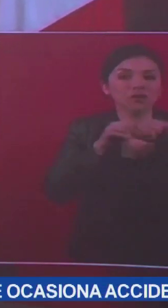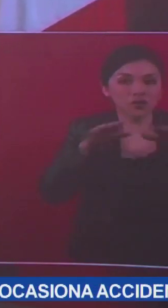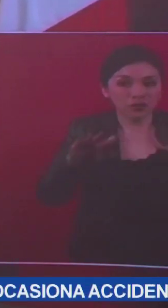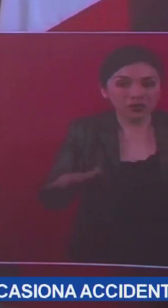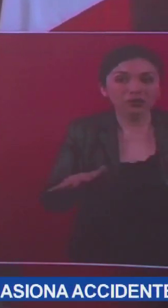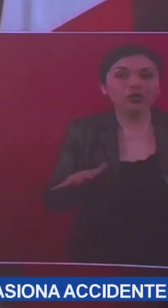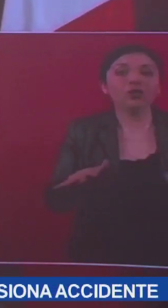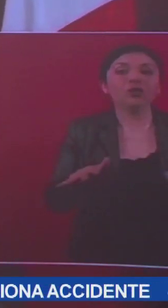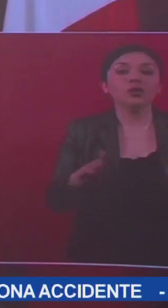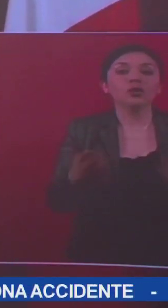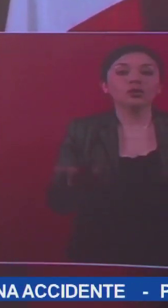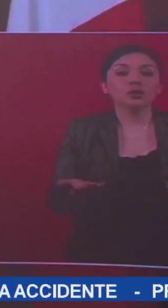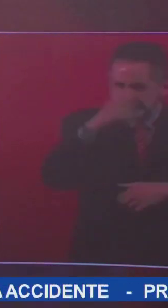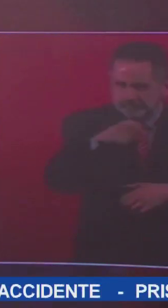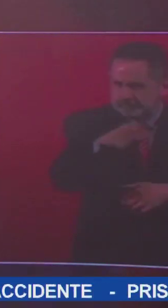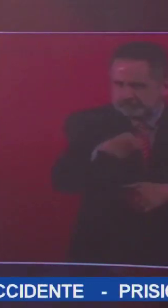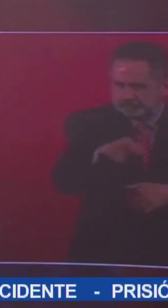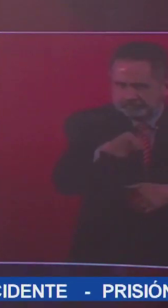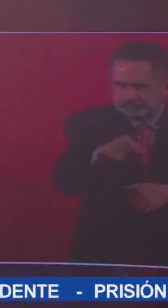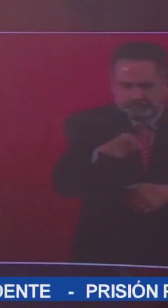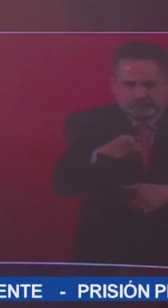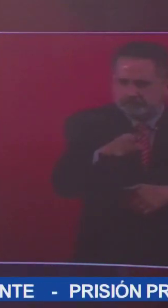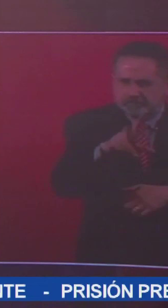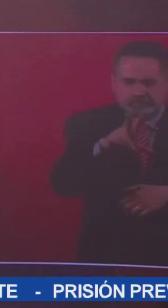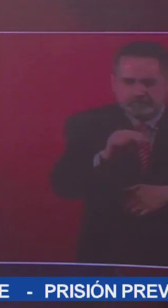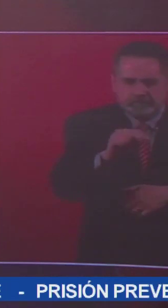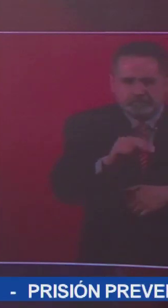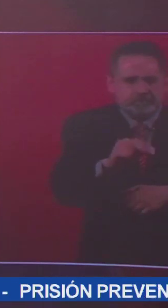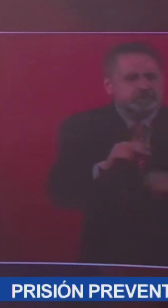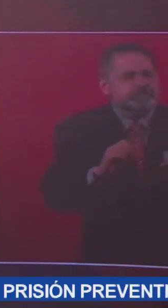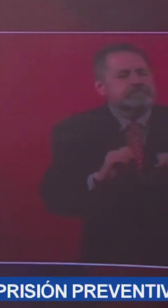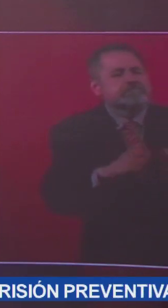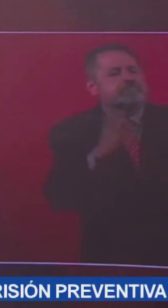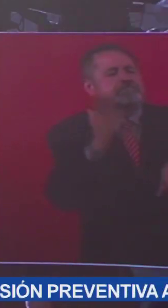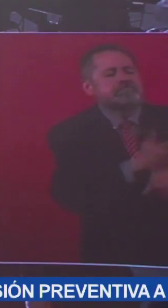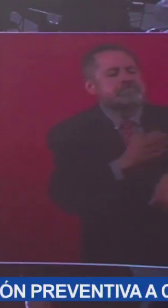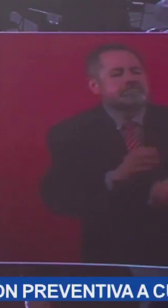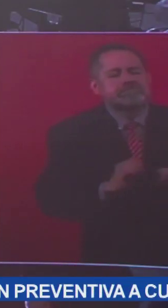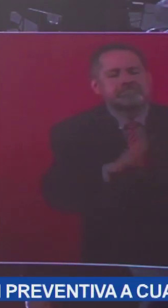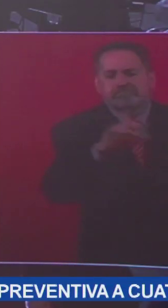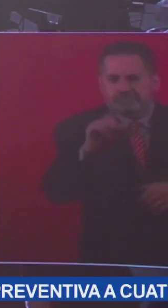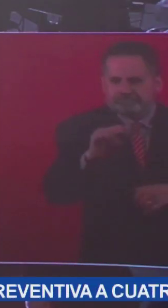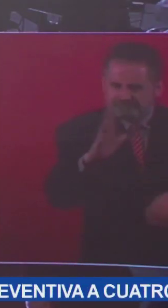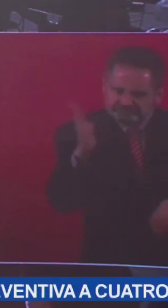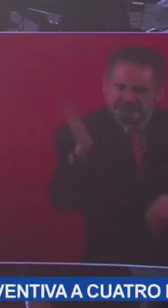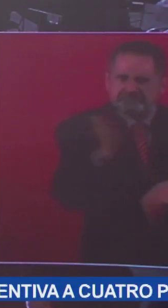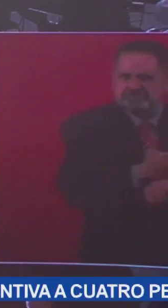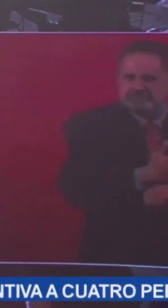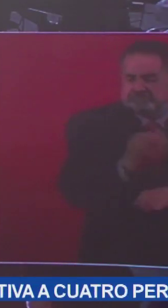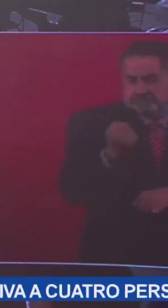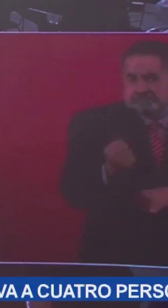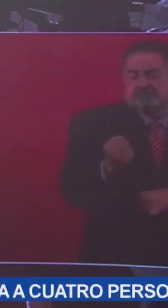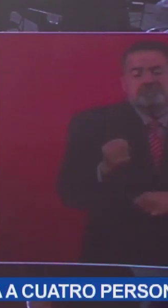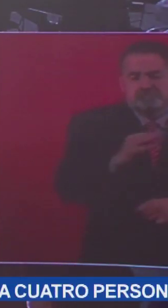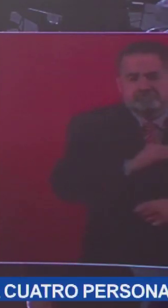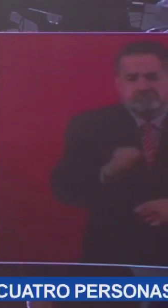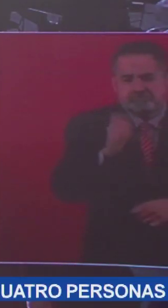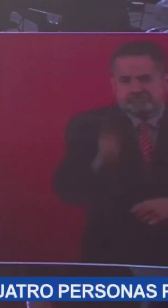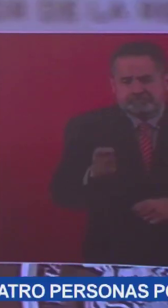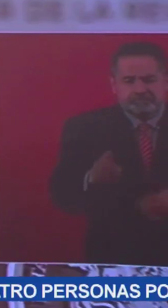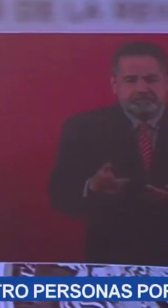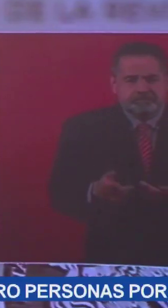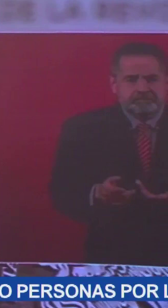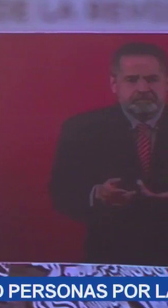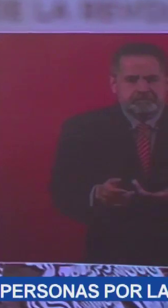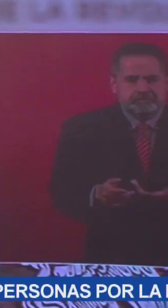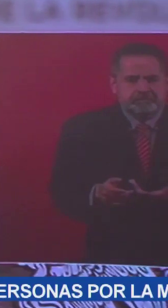unos y otros por qué esta ola de violencia que se expresa en Michoacán y que se expresa en Guanajuato y que se expresa